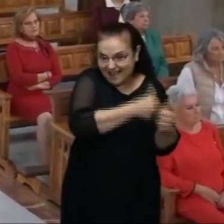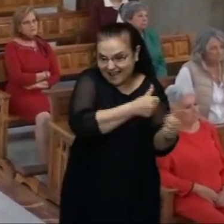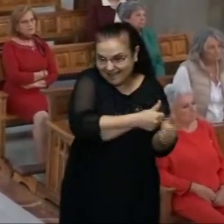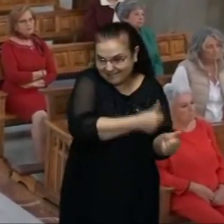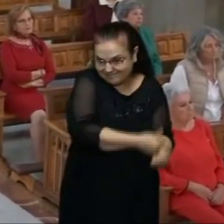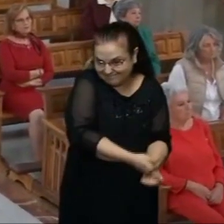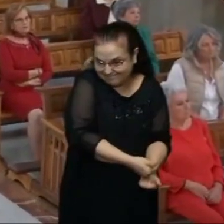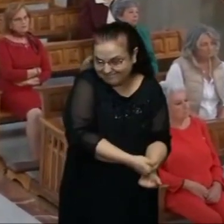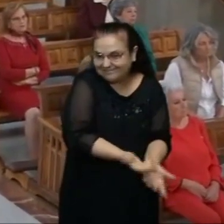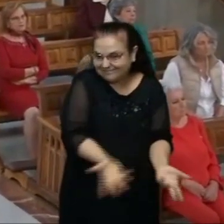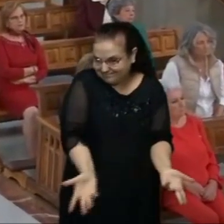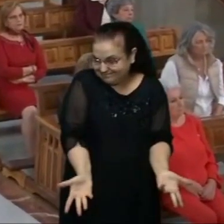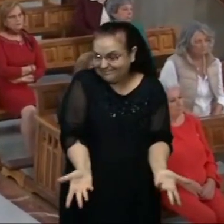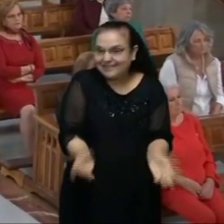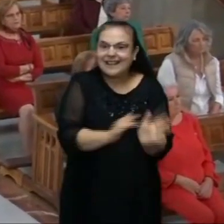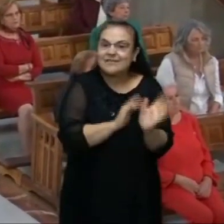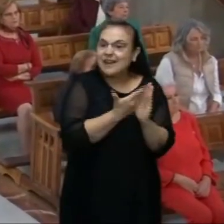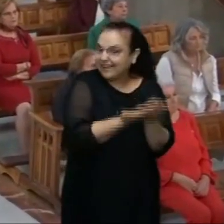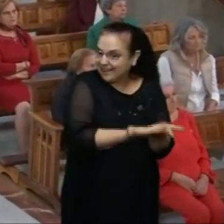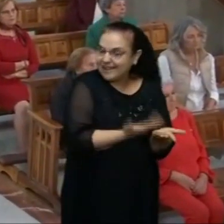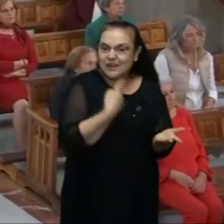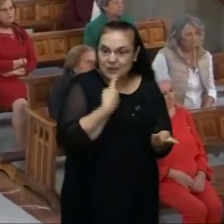Evangelio,